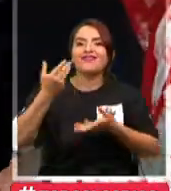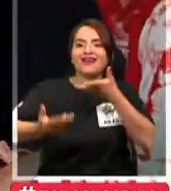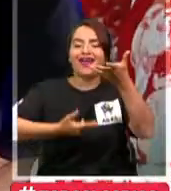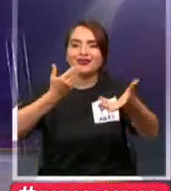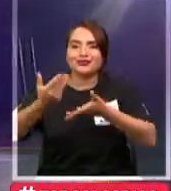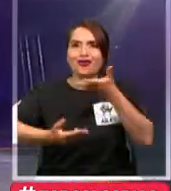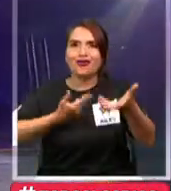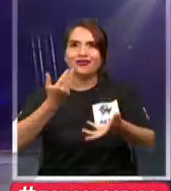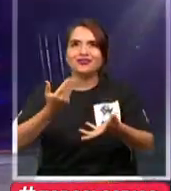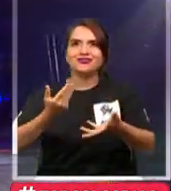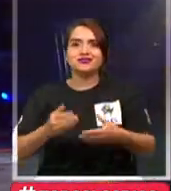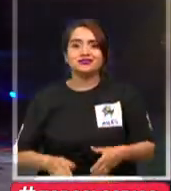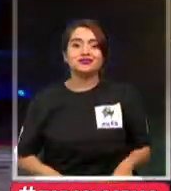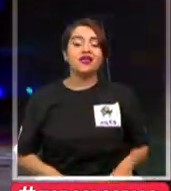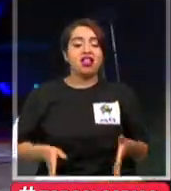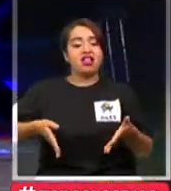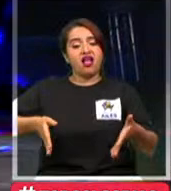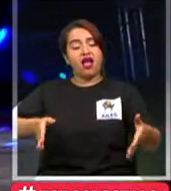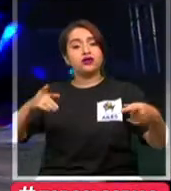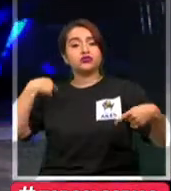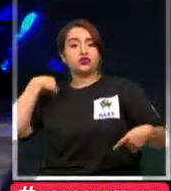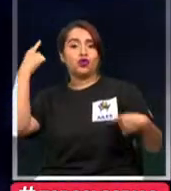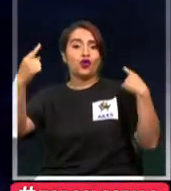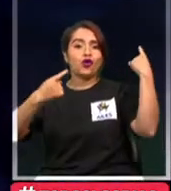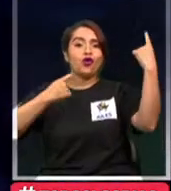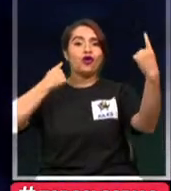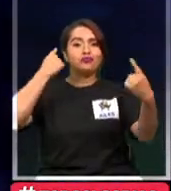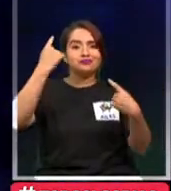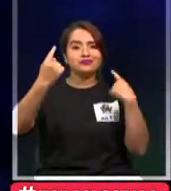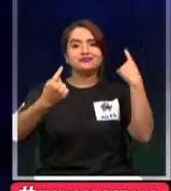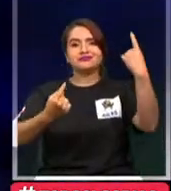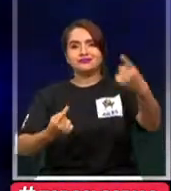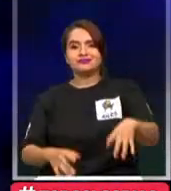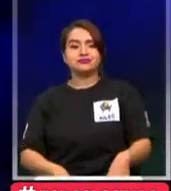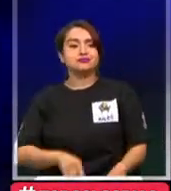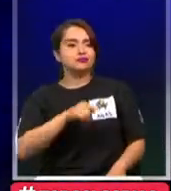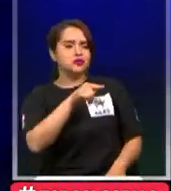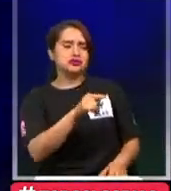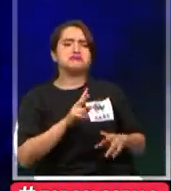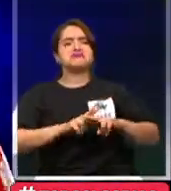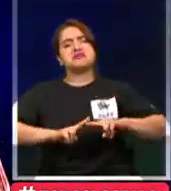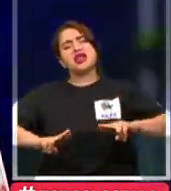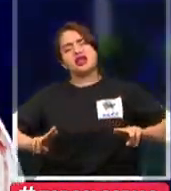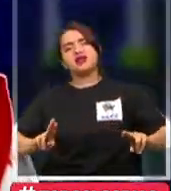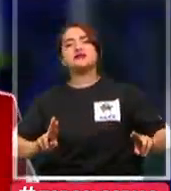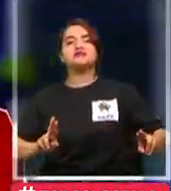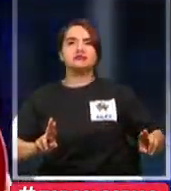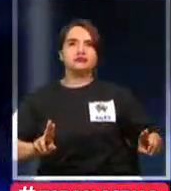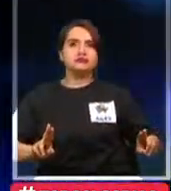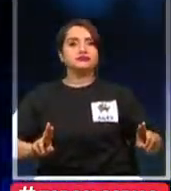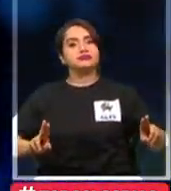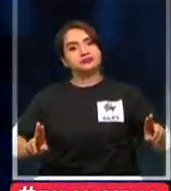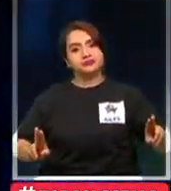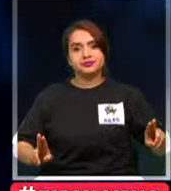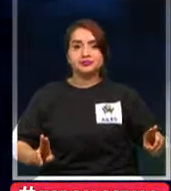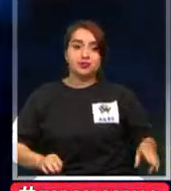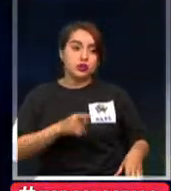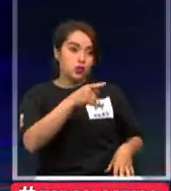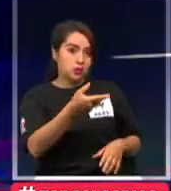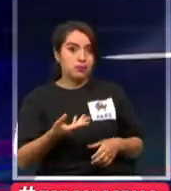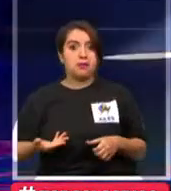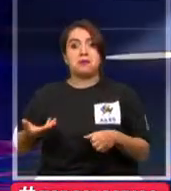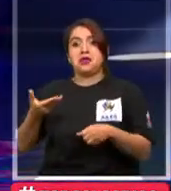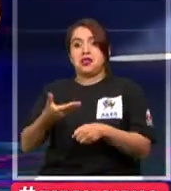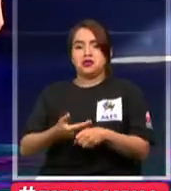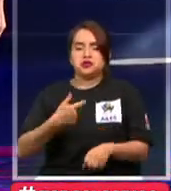¿Entendió? Sí, entendí. Hay que hacerlo de nuevo. Hagámoslo de nuevo. En la calle ando suelto, pero por ti me quito. Consigo. Si tú me lo pides,